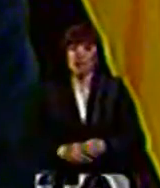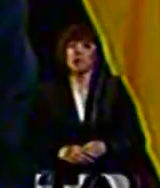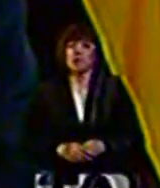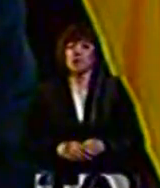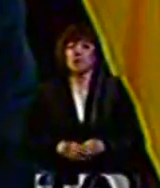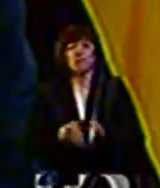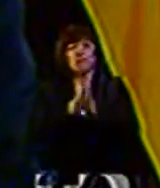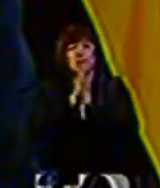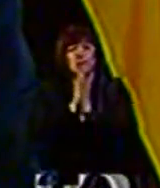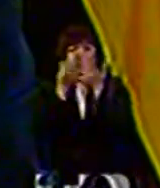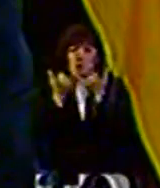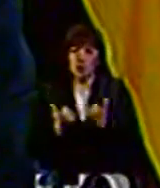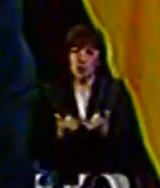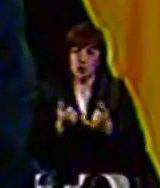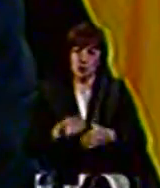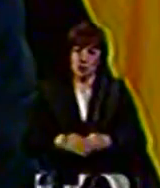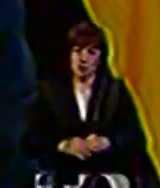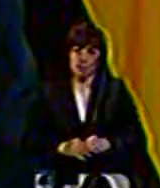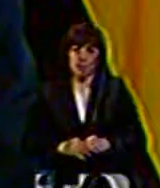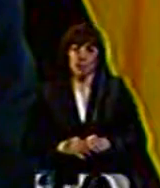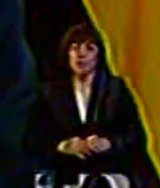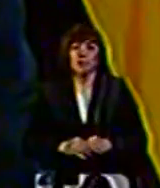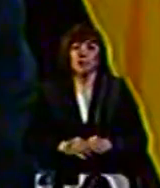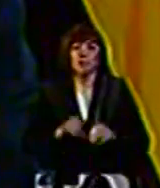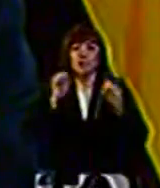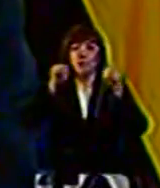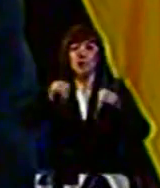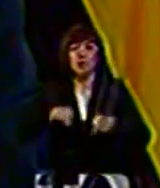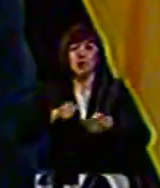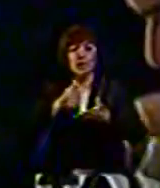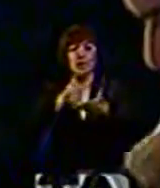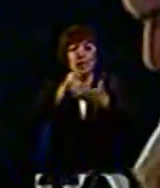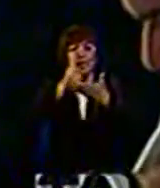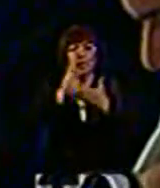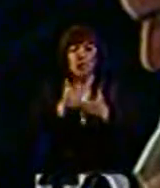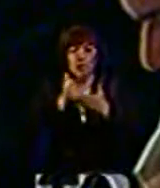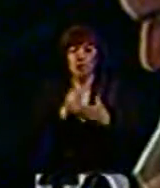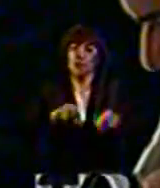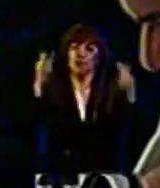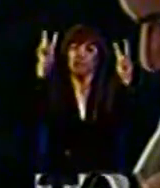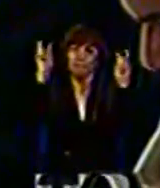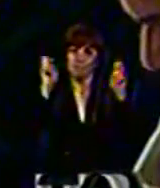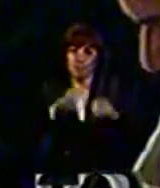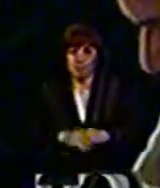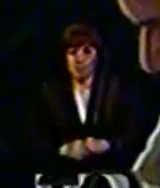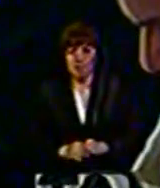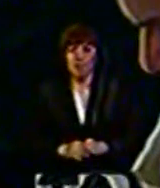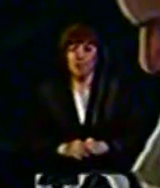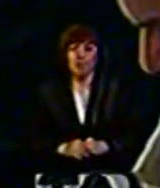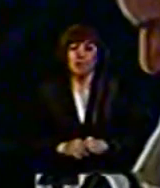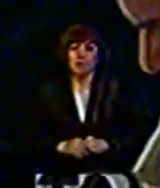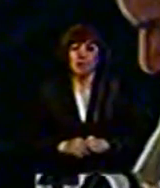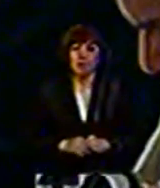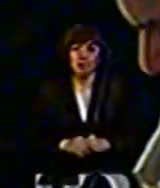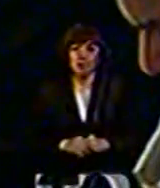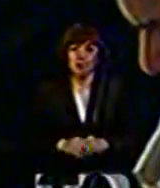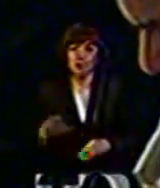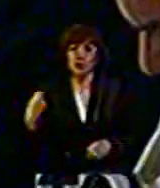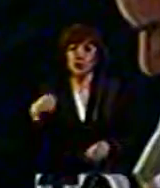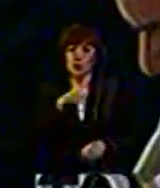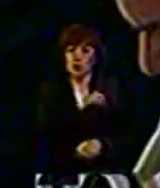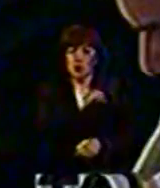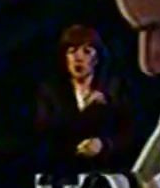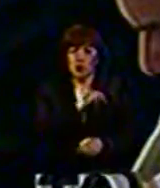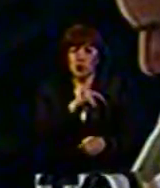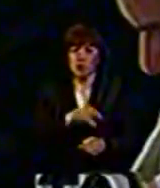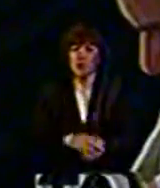pidiendo que adopten también un rol específico en este tema no hubo ninguna condena al gobierno de venezuela